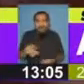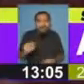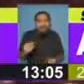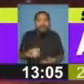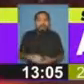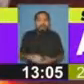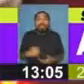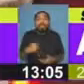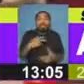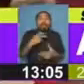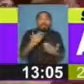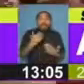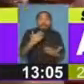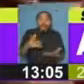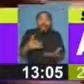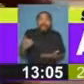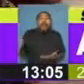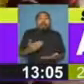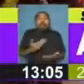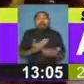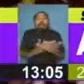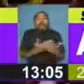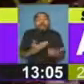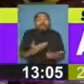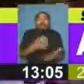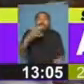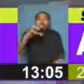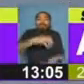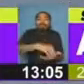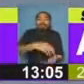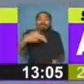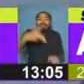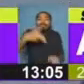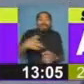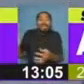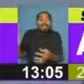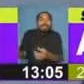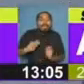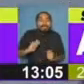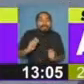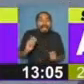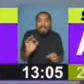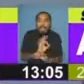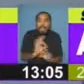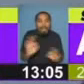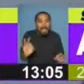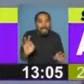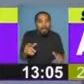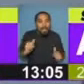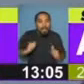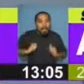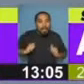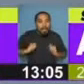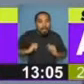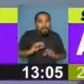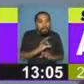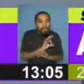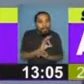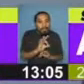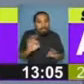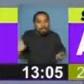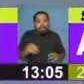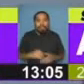es una cosa que... Y también sé que desde otras petroleras está pasando lo mismo, lo cual creo que es una cosa inminente. Será hoy, será mañana, pero no